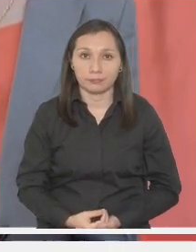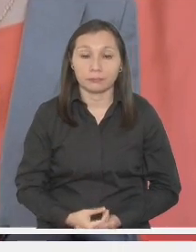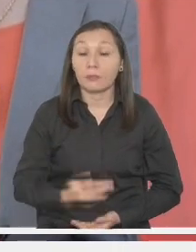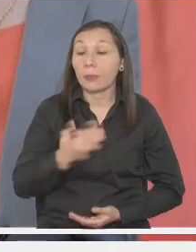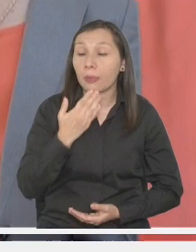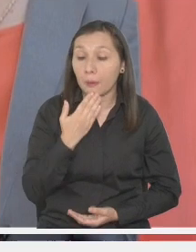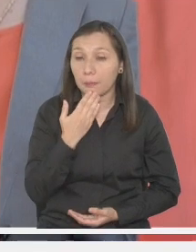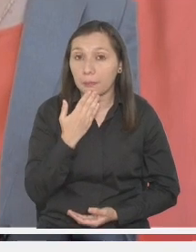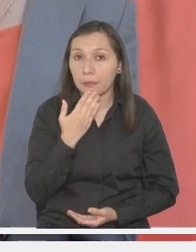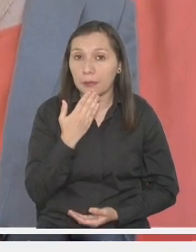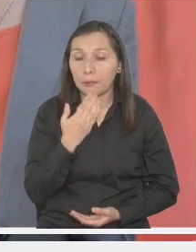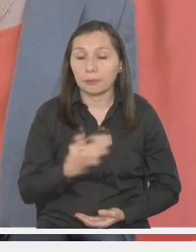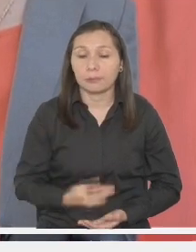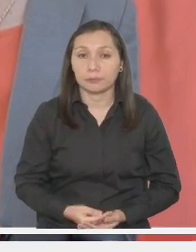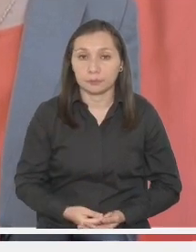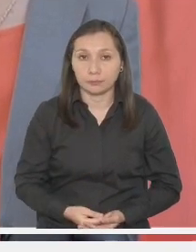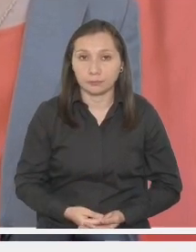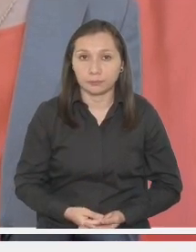También